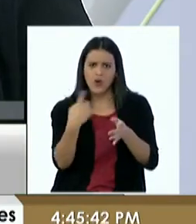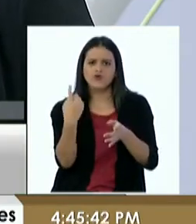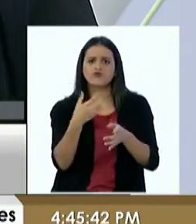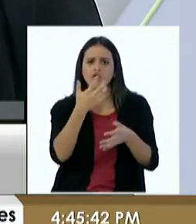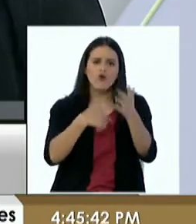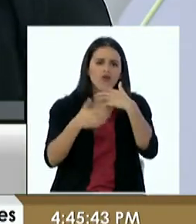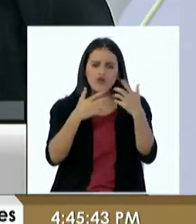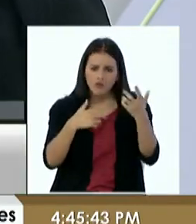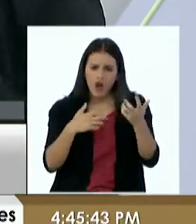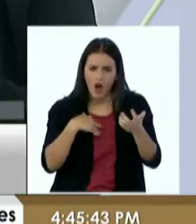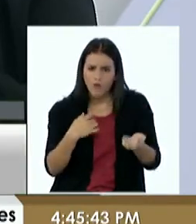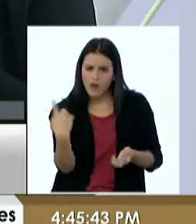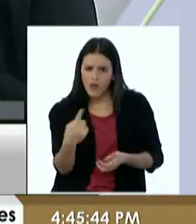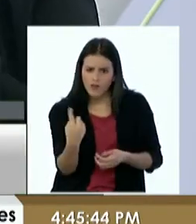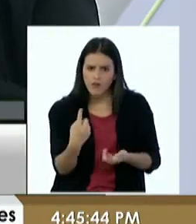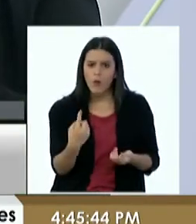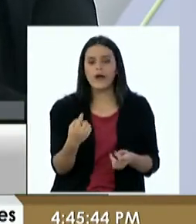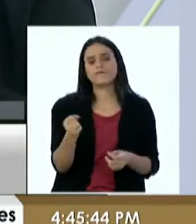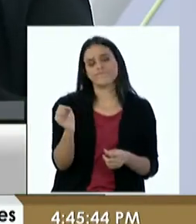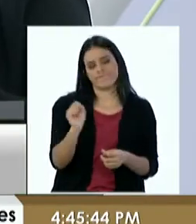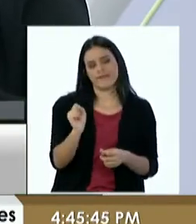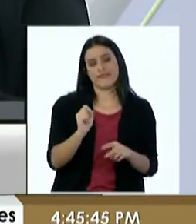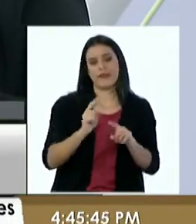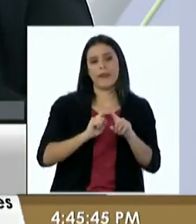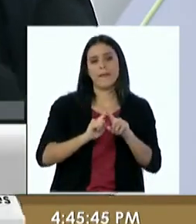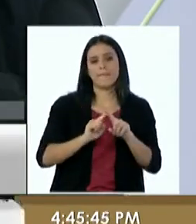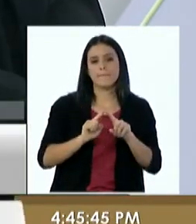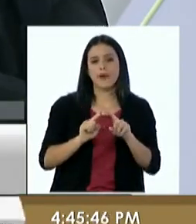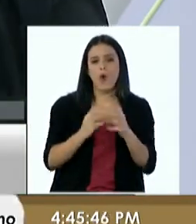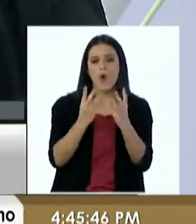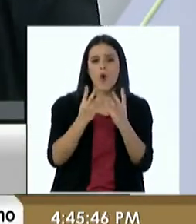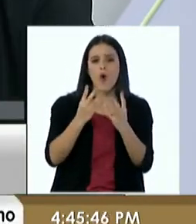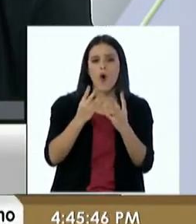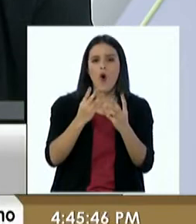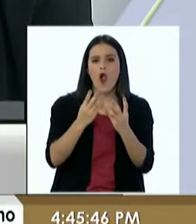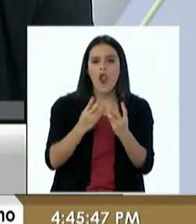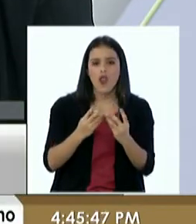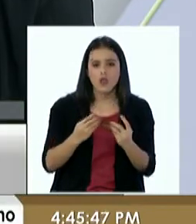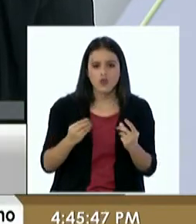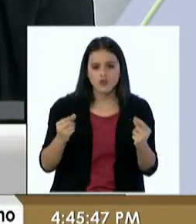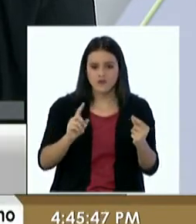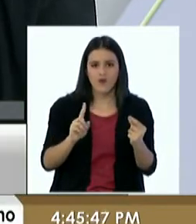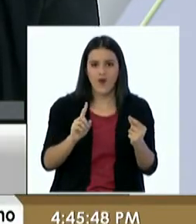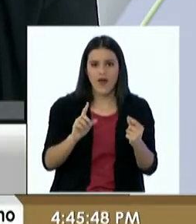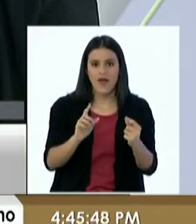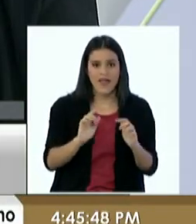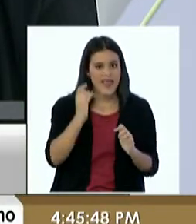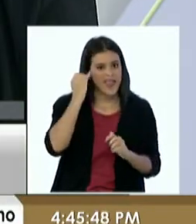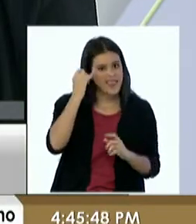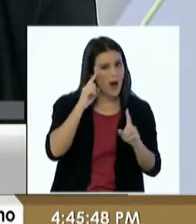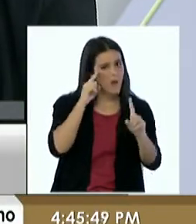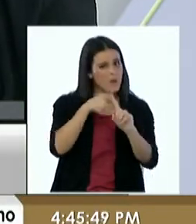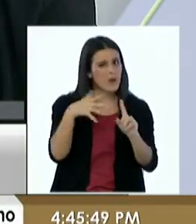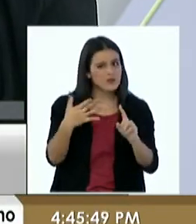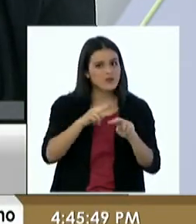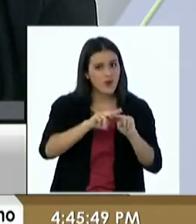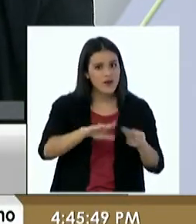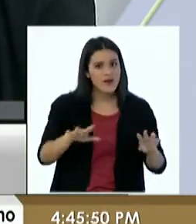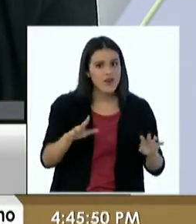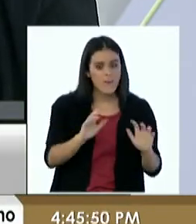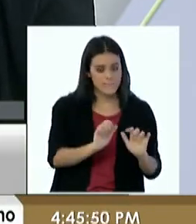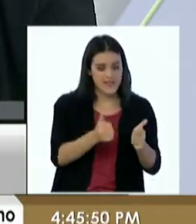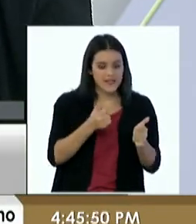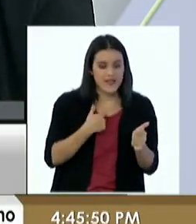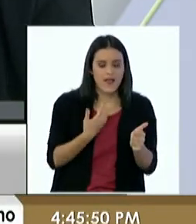y hacerlo pero que quede con grumos porque la idea es que el bebé pruebe desde el inicio de la alimentación comienza a